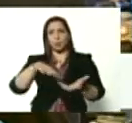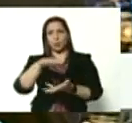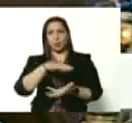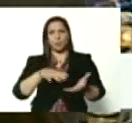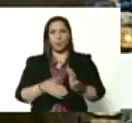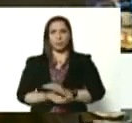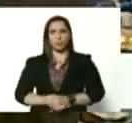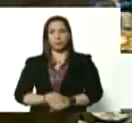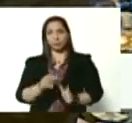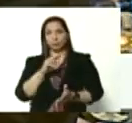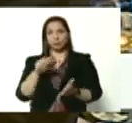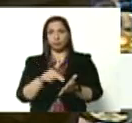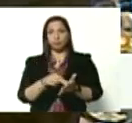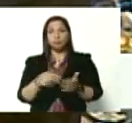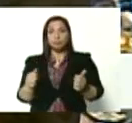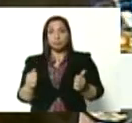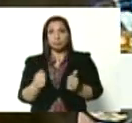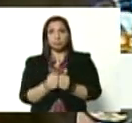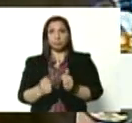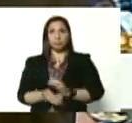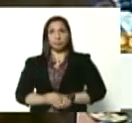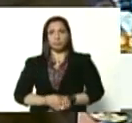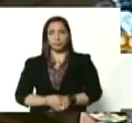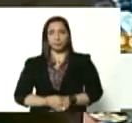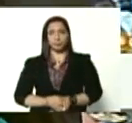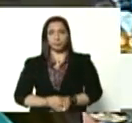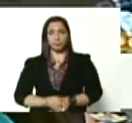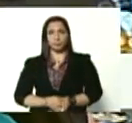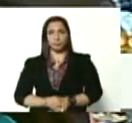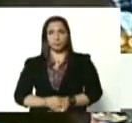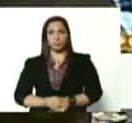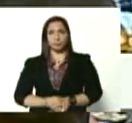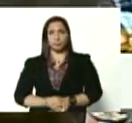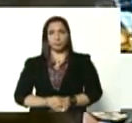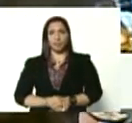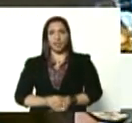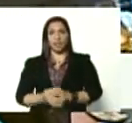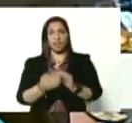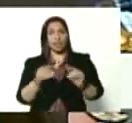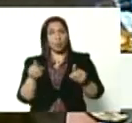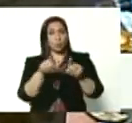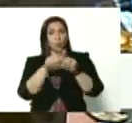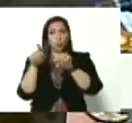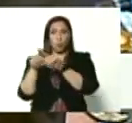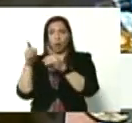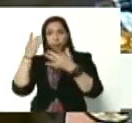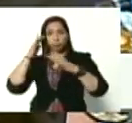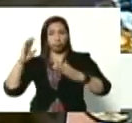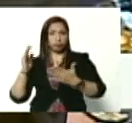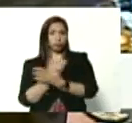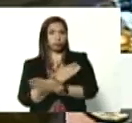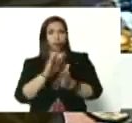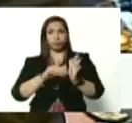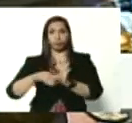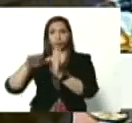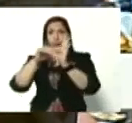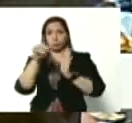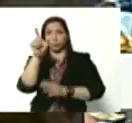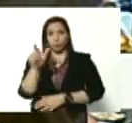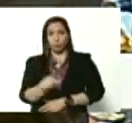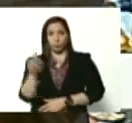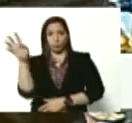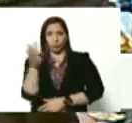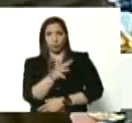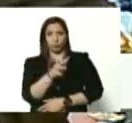nacional con la misma posición en venezuela en torno al problema común del intento de despojo de la zona en reclamación del esequibo